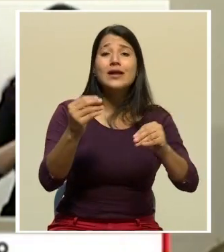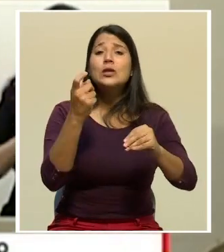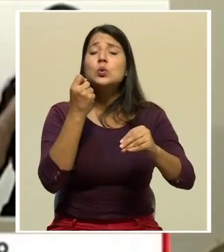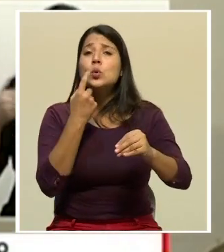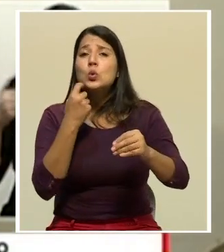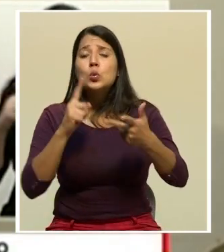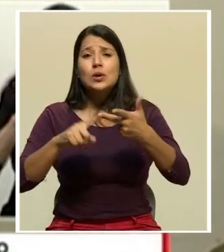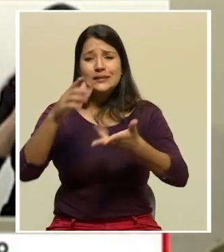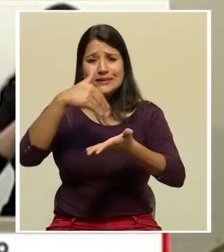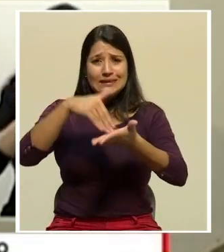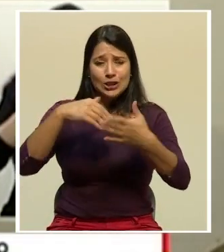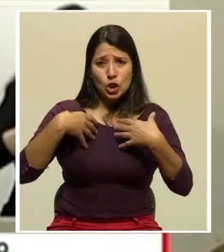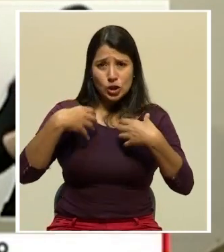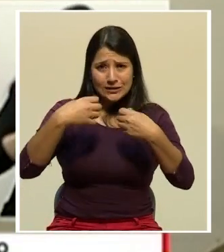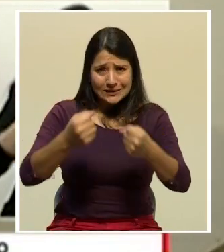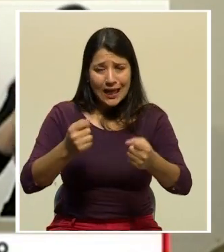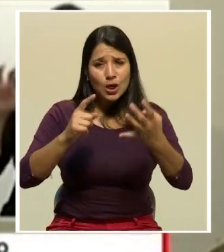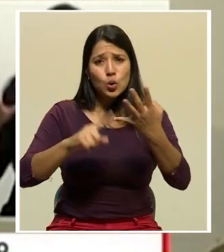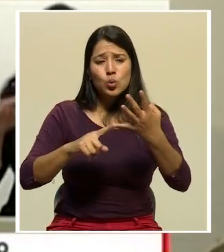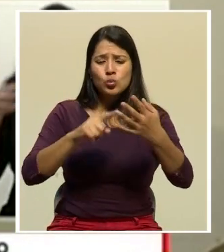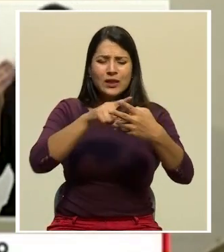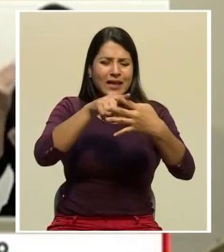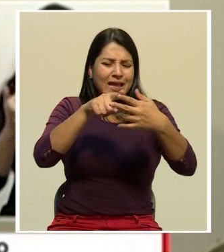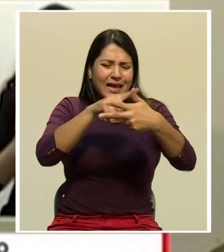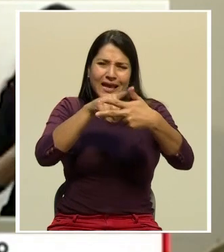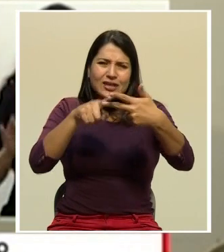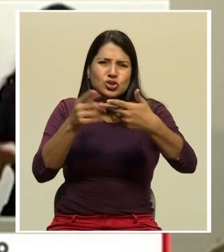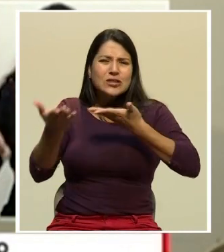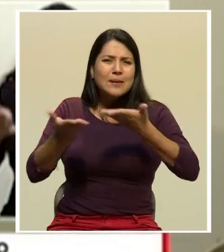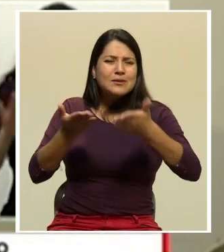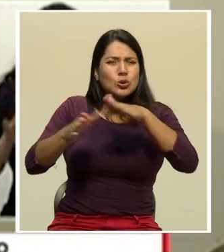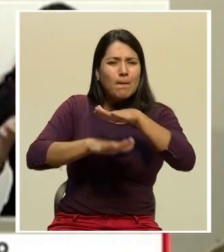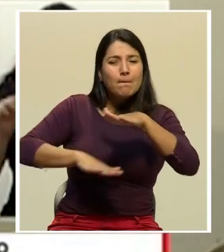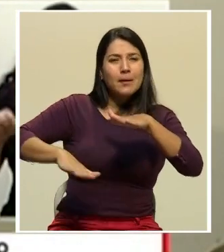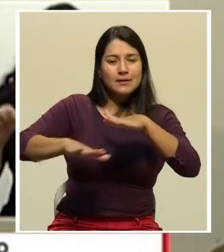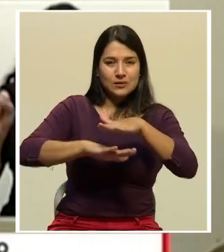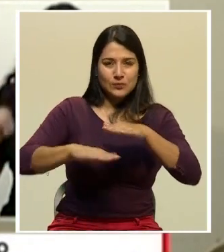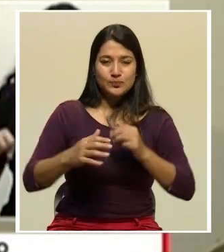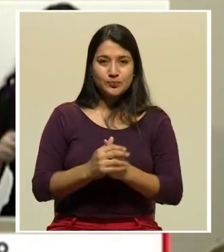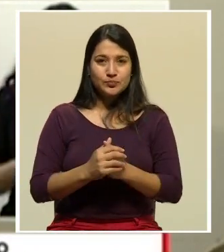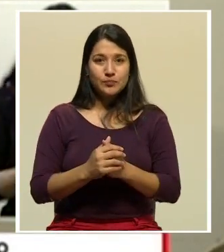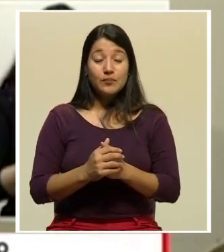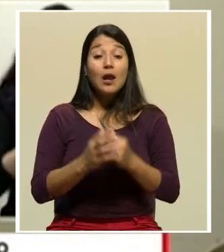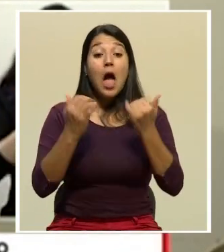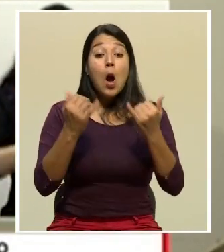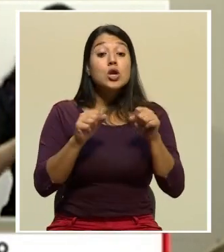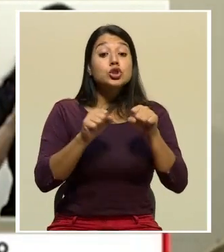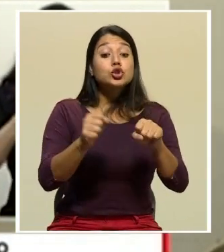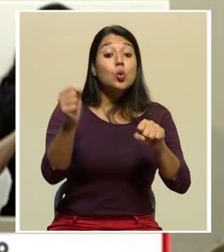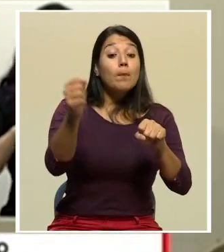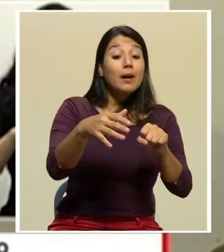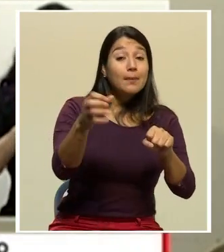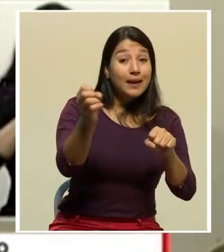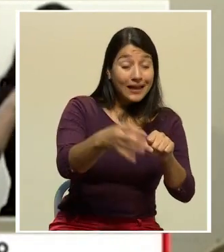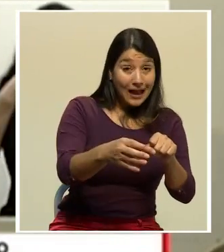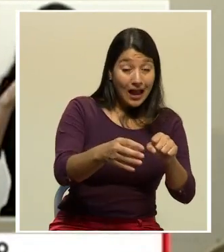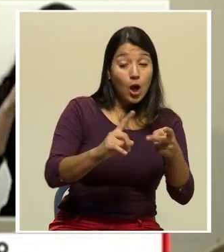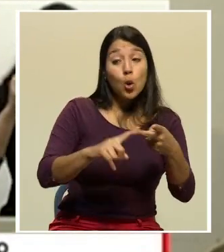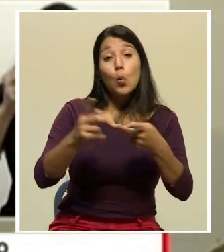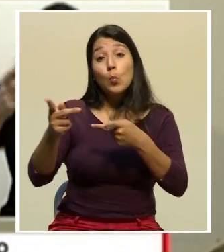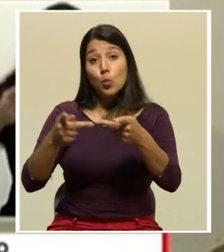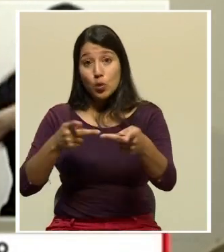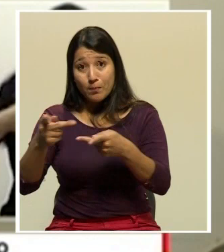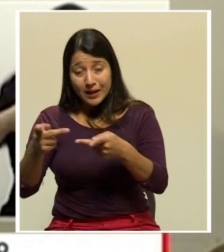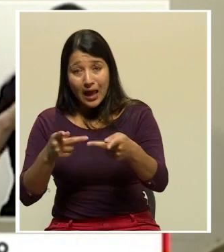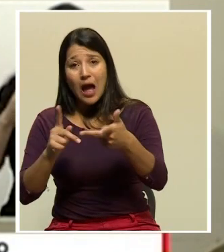centros médicos, todas aquellas actividades que son esenciales. En el caso de los supermercados y los abastecedores y las